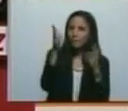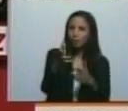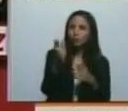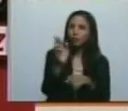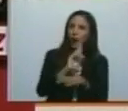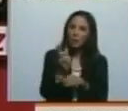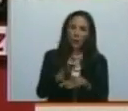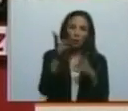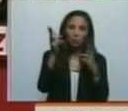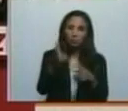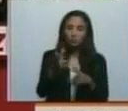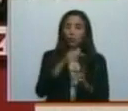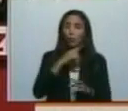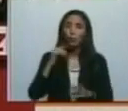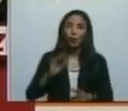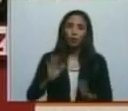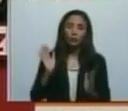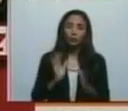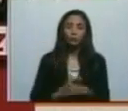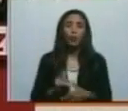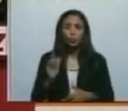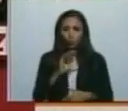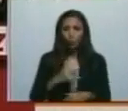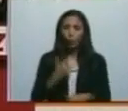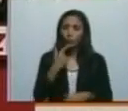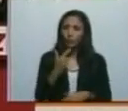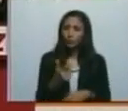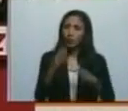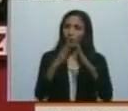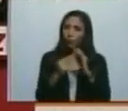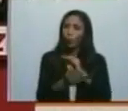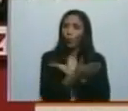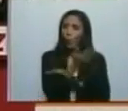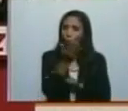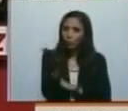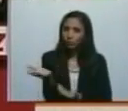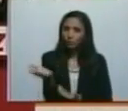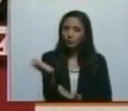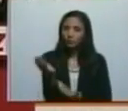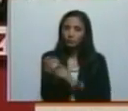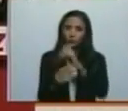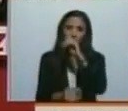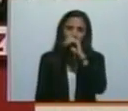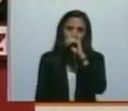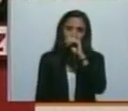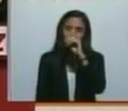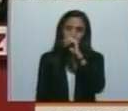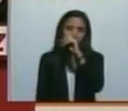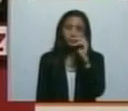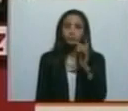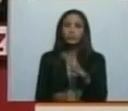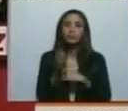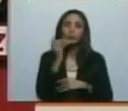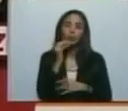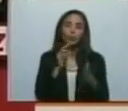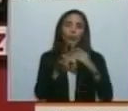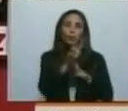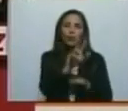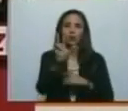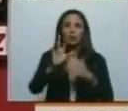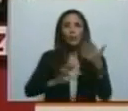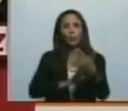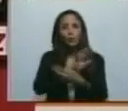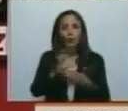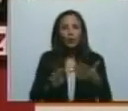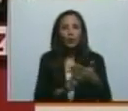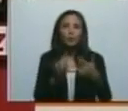es, y se lo puedo decir a todas y a todos, que ahí arriba, en 23 de enero, en Petare, aquí